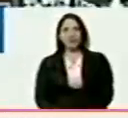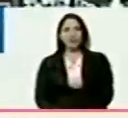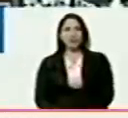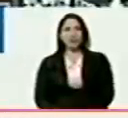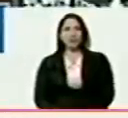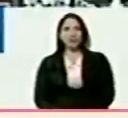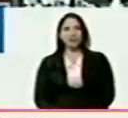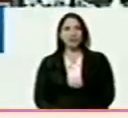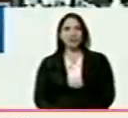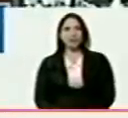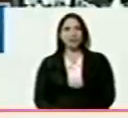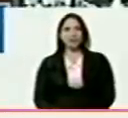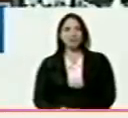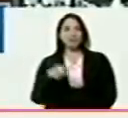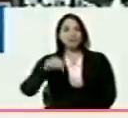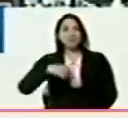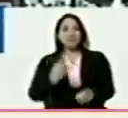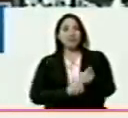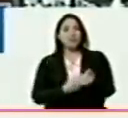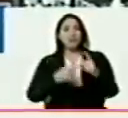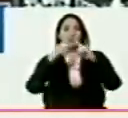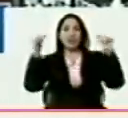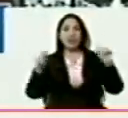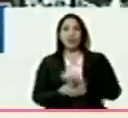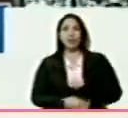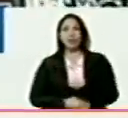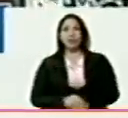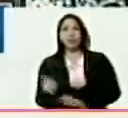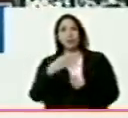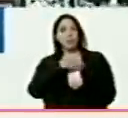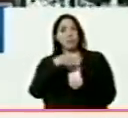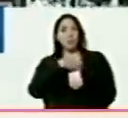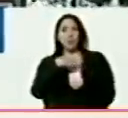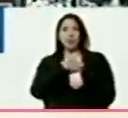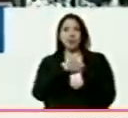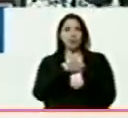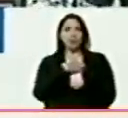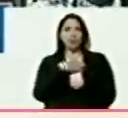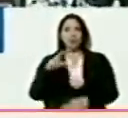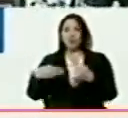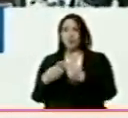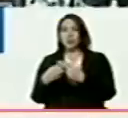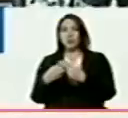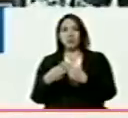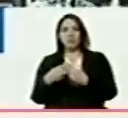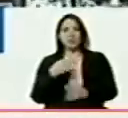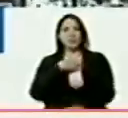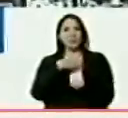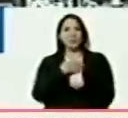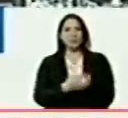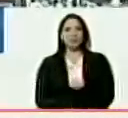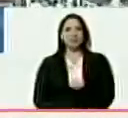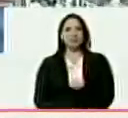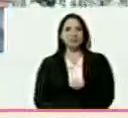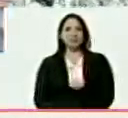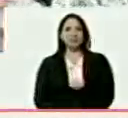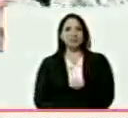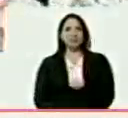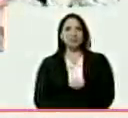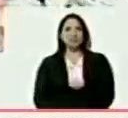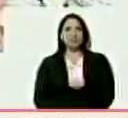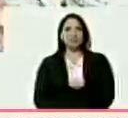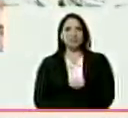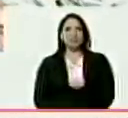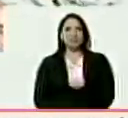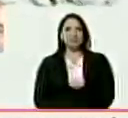Y como dicen los hermanos nicaragüenses, no han podido ni podrán. No han podido